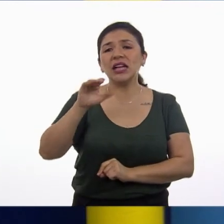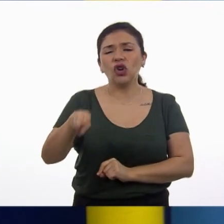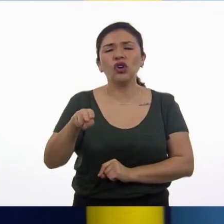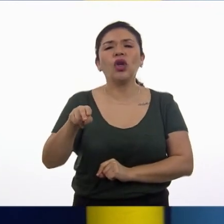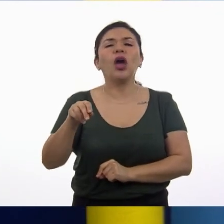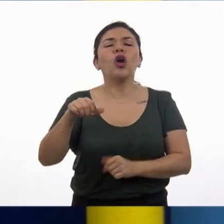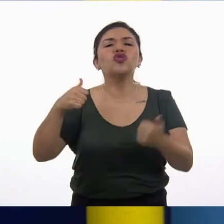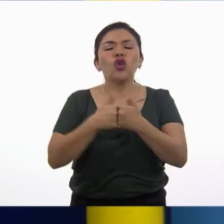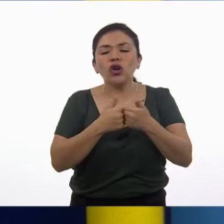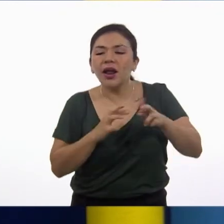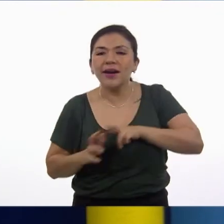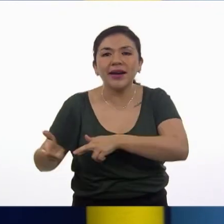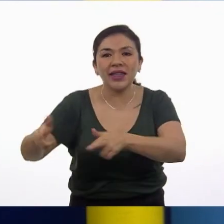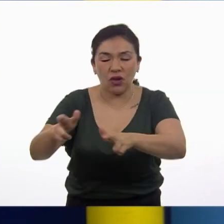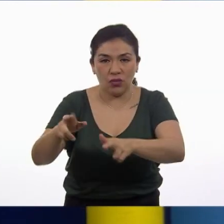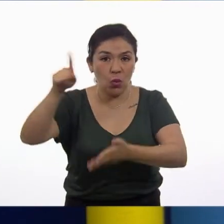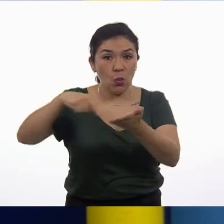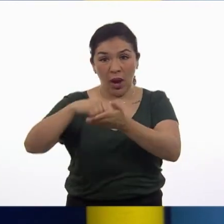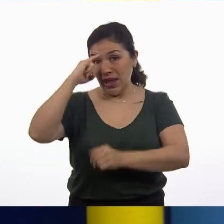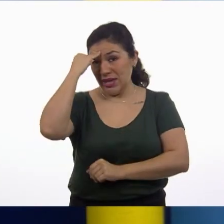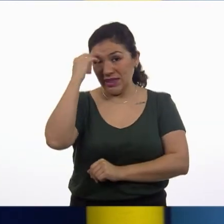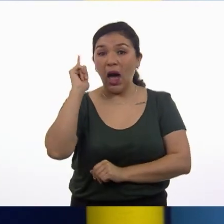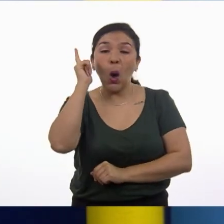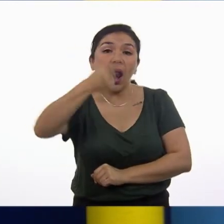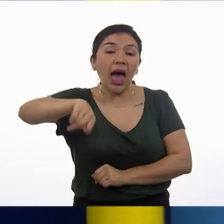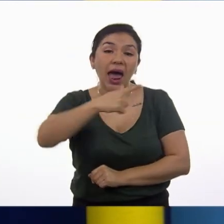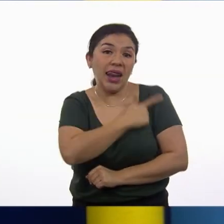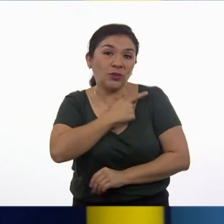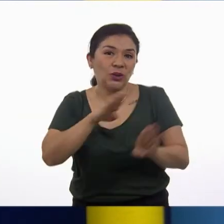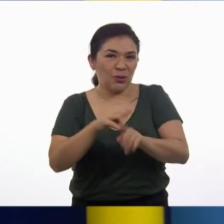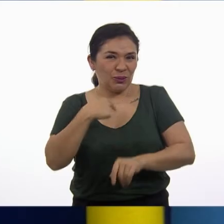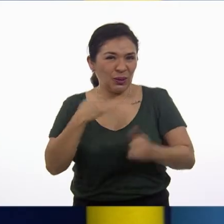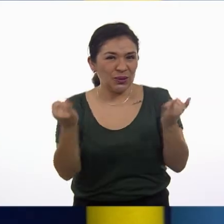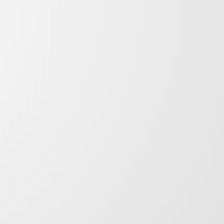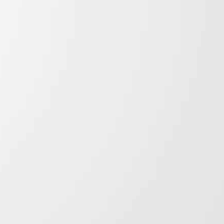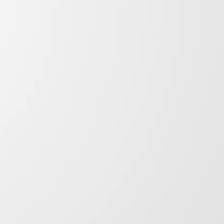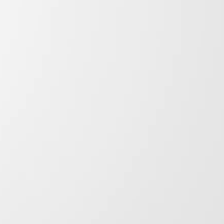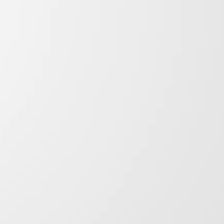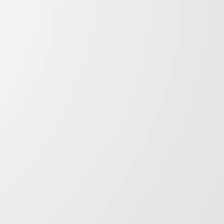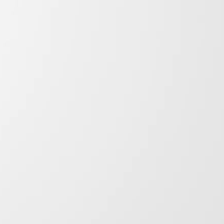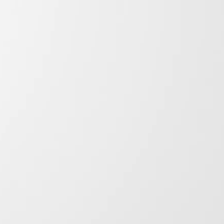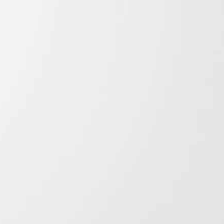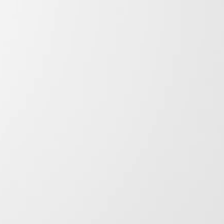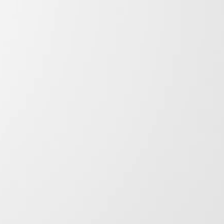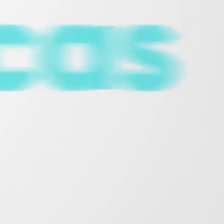los ríos, India. Y espero lo hayan disfrutado tanto como Vero y yo. Hasta la próxima.